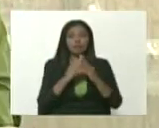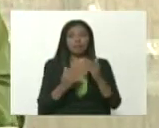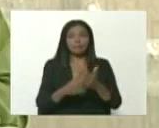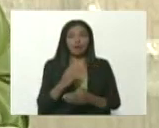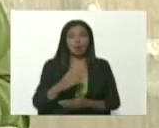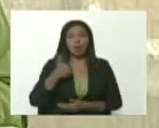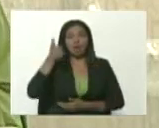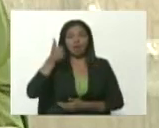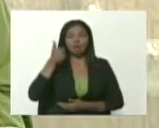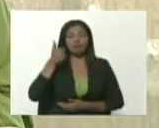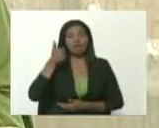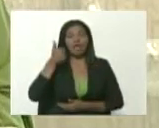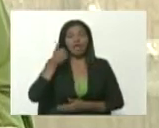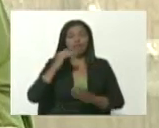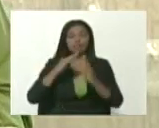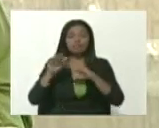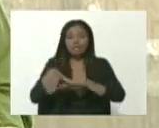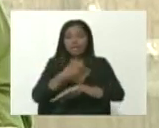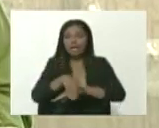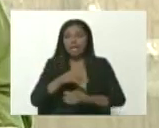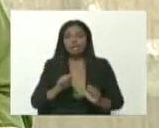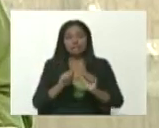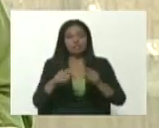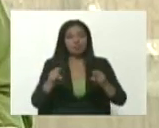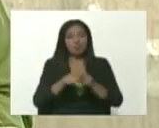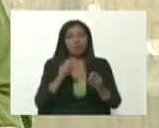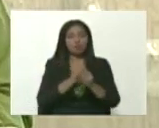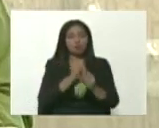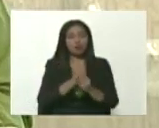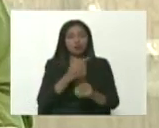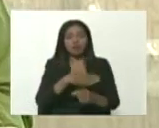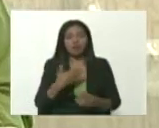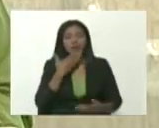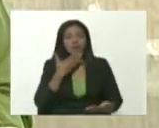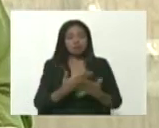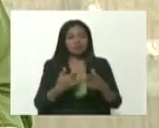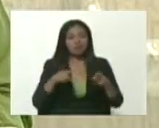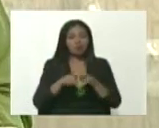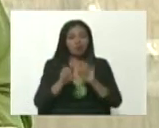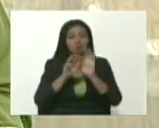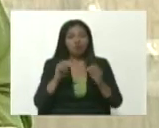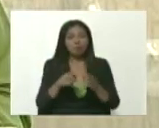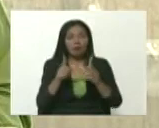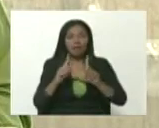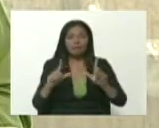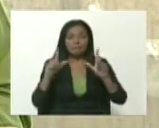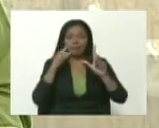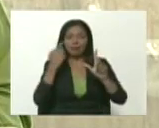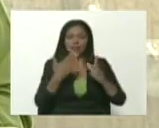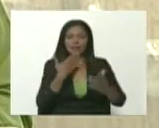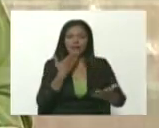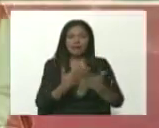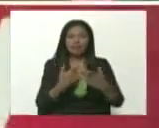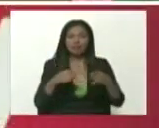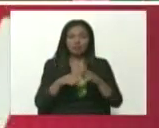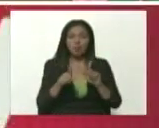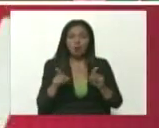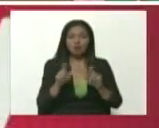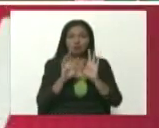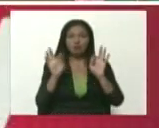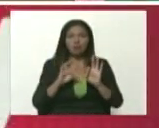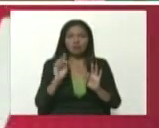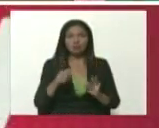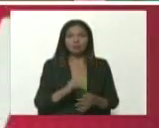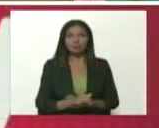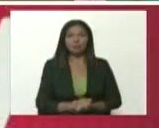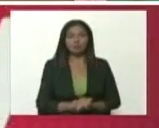jefes de calle. Y seguir trabajando. Quiero agradecerle, ponme la imagen para darle las gracias con la imagen